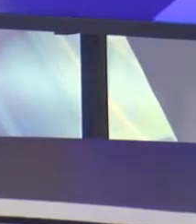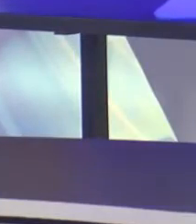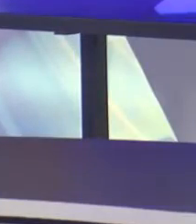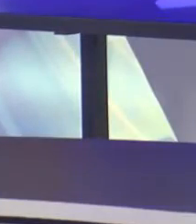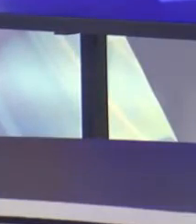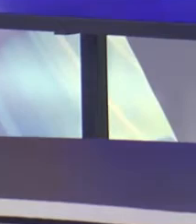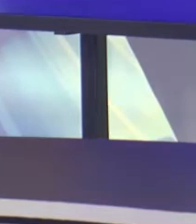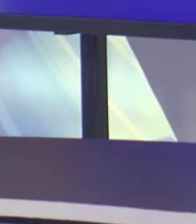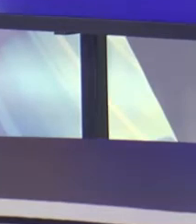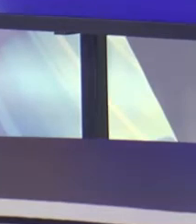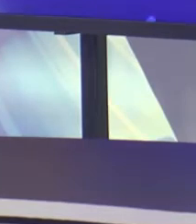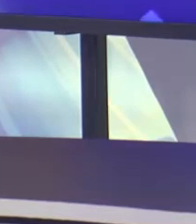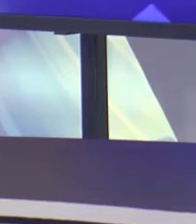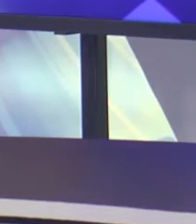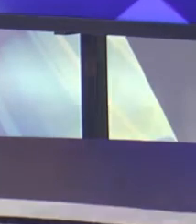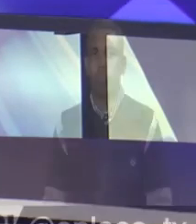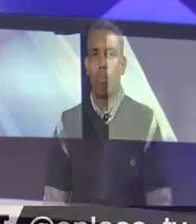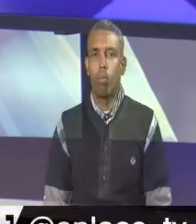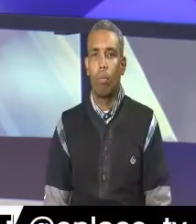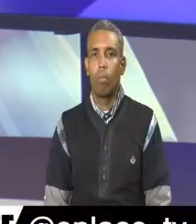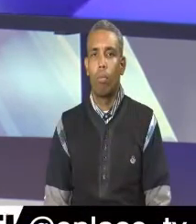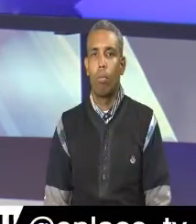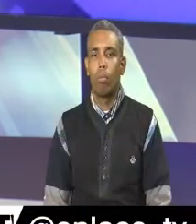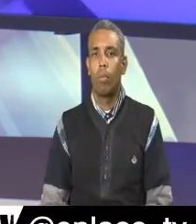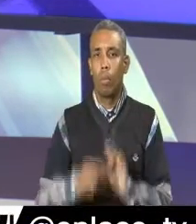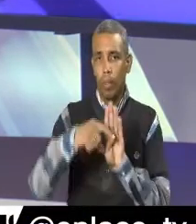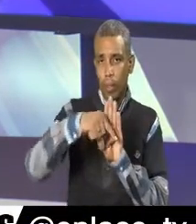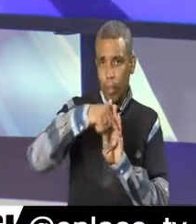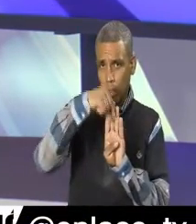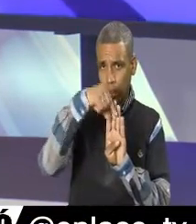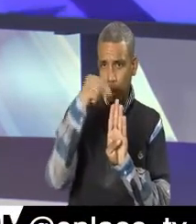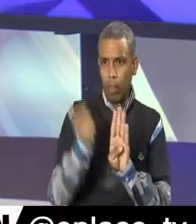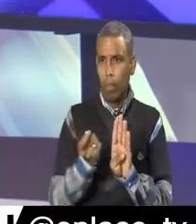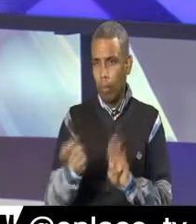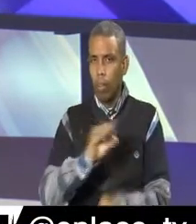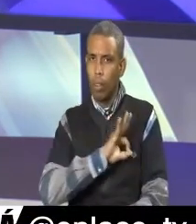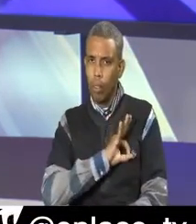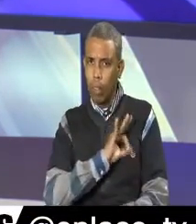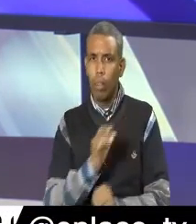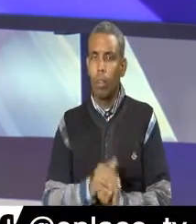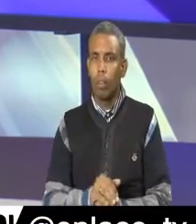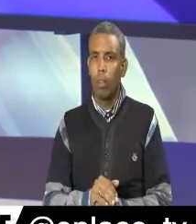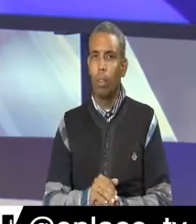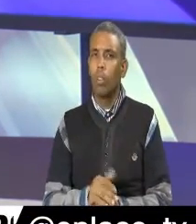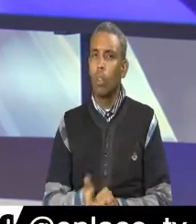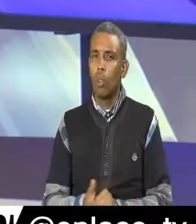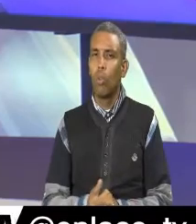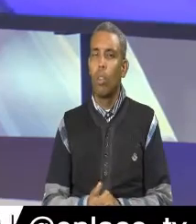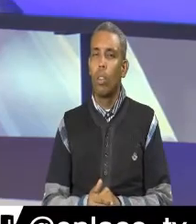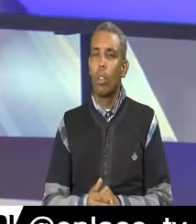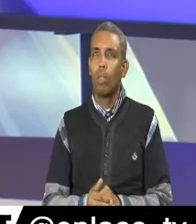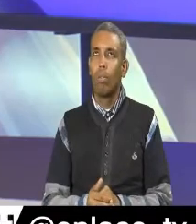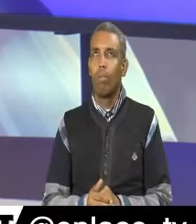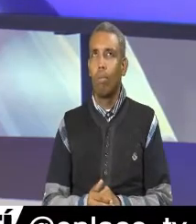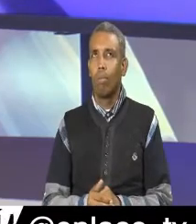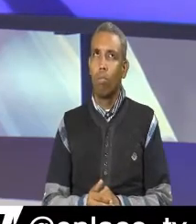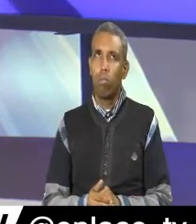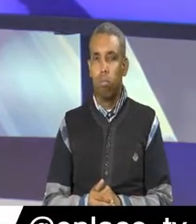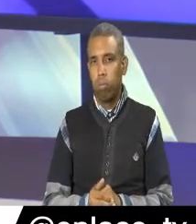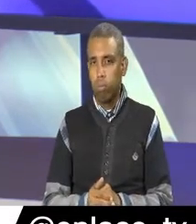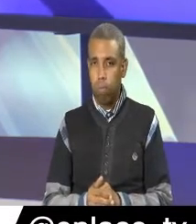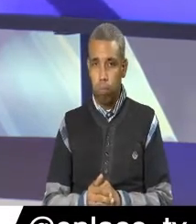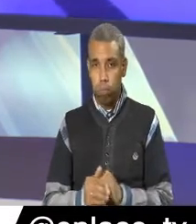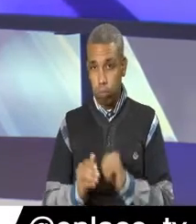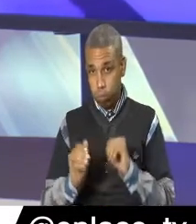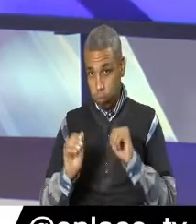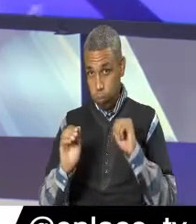Y CAFABA realizará la Feria de Servicios el próximo sábado en el Centro de Convivencia Ciudadana, jornada de la que también participarán